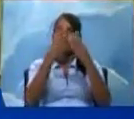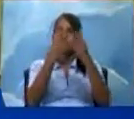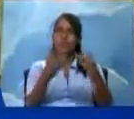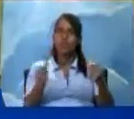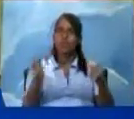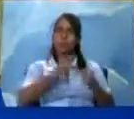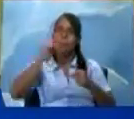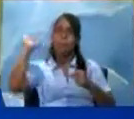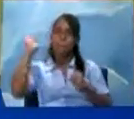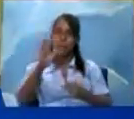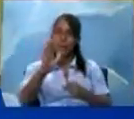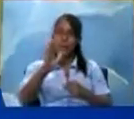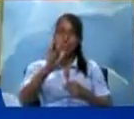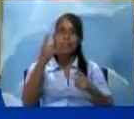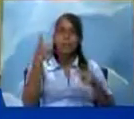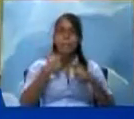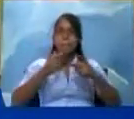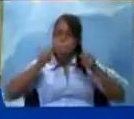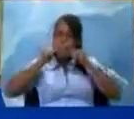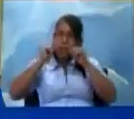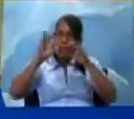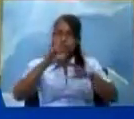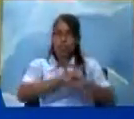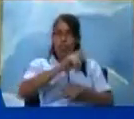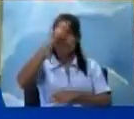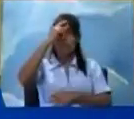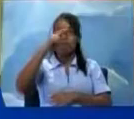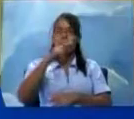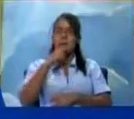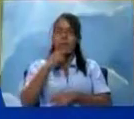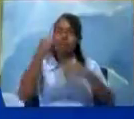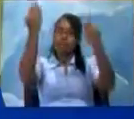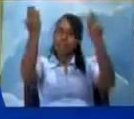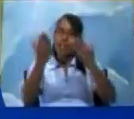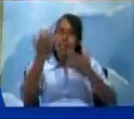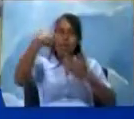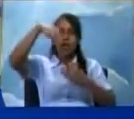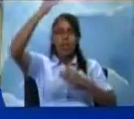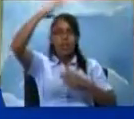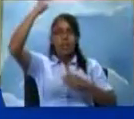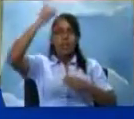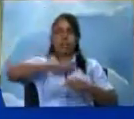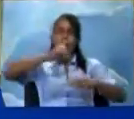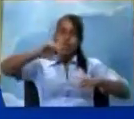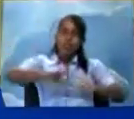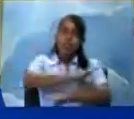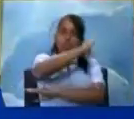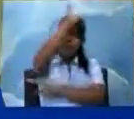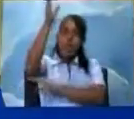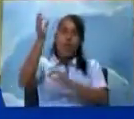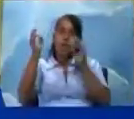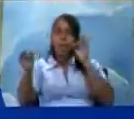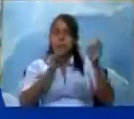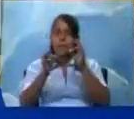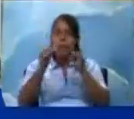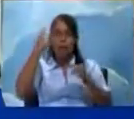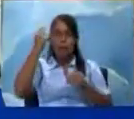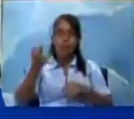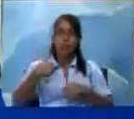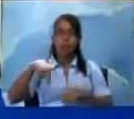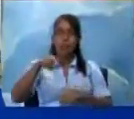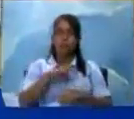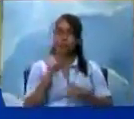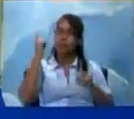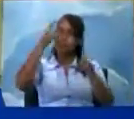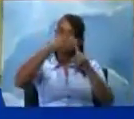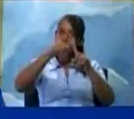sublime. Venid, benditos de mi Padre, a heredar el reino de los cielos, preparado para vosotros